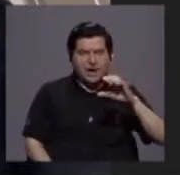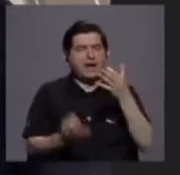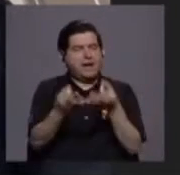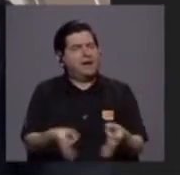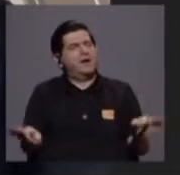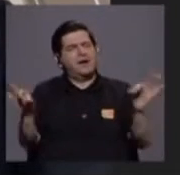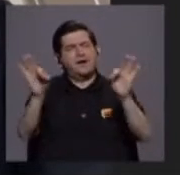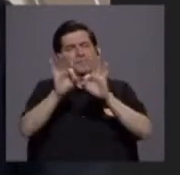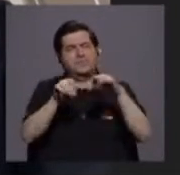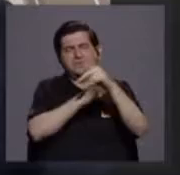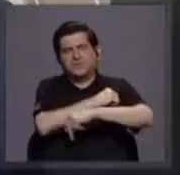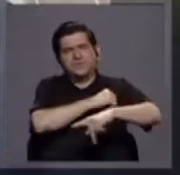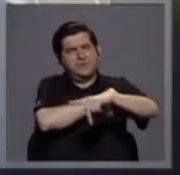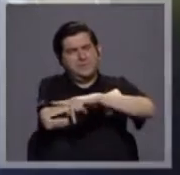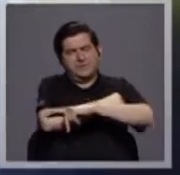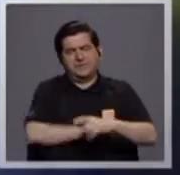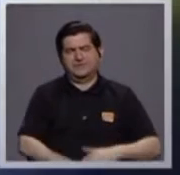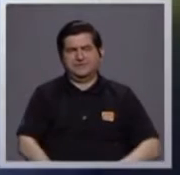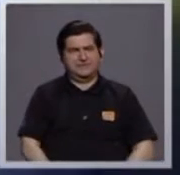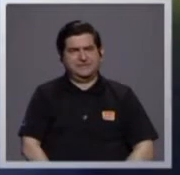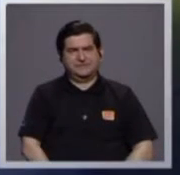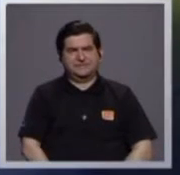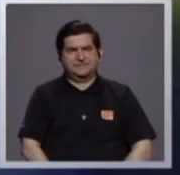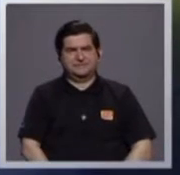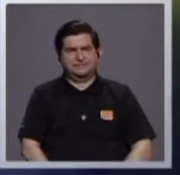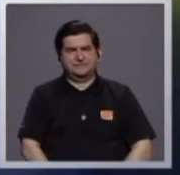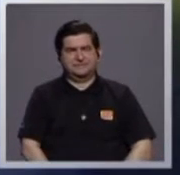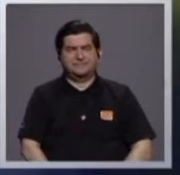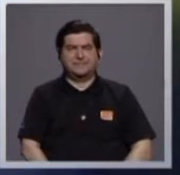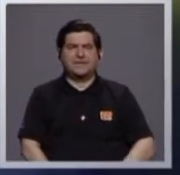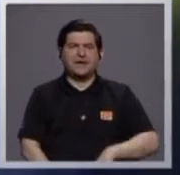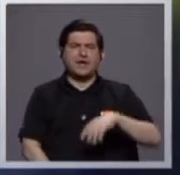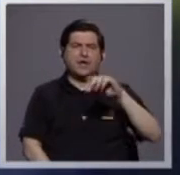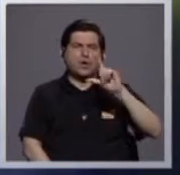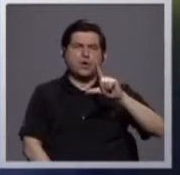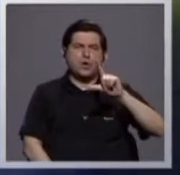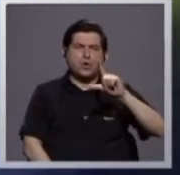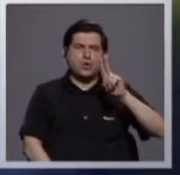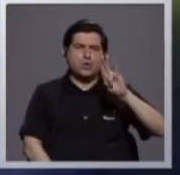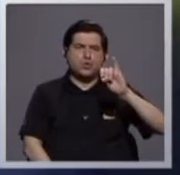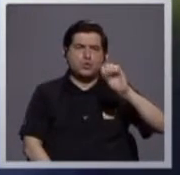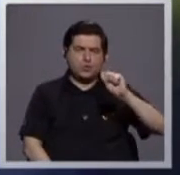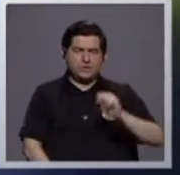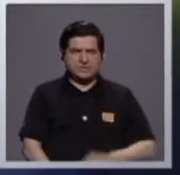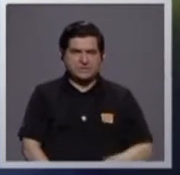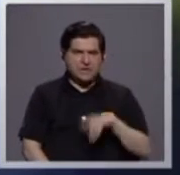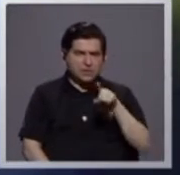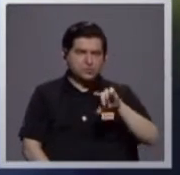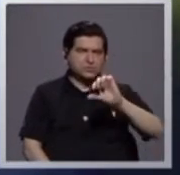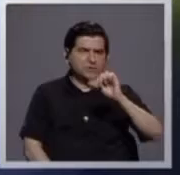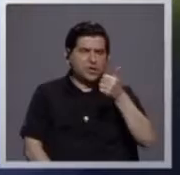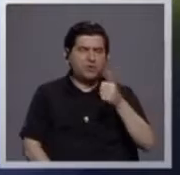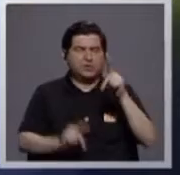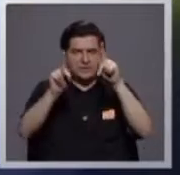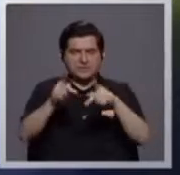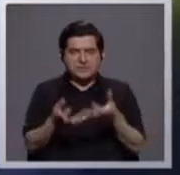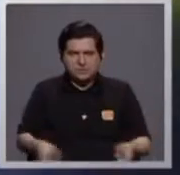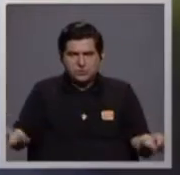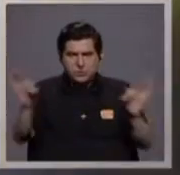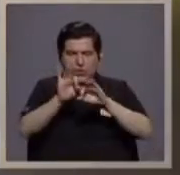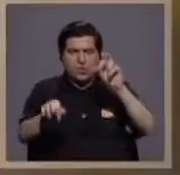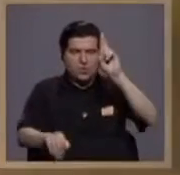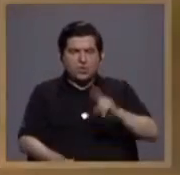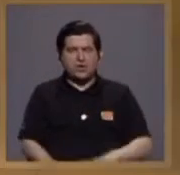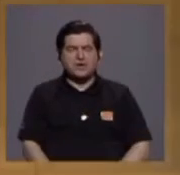para el país. Don Luis, a usted otro ilustre costarricense